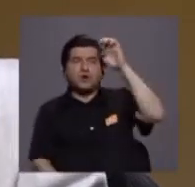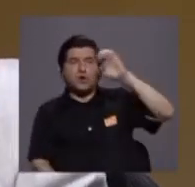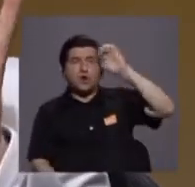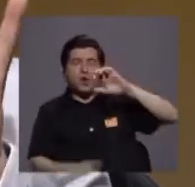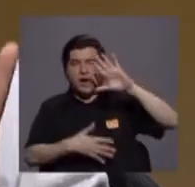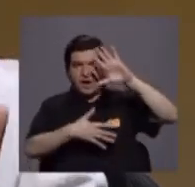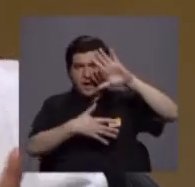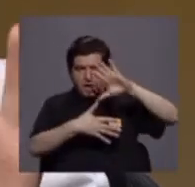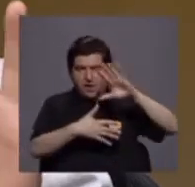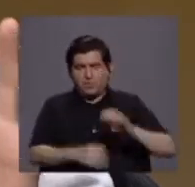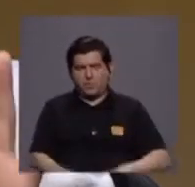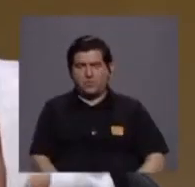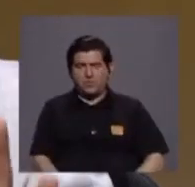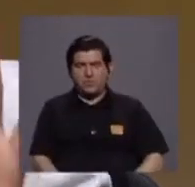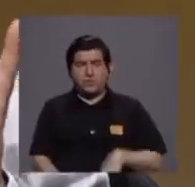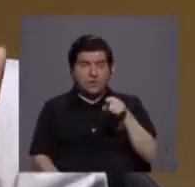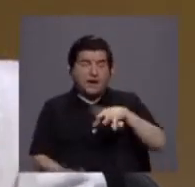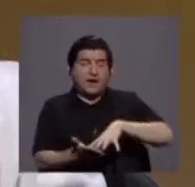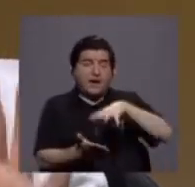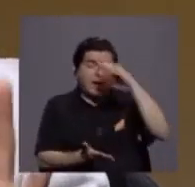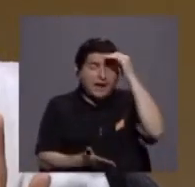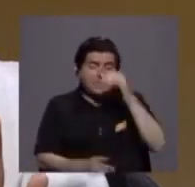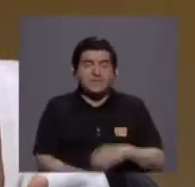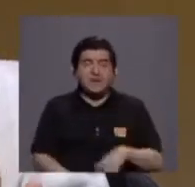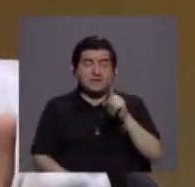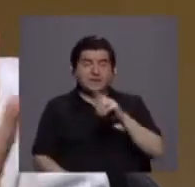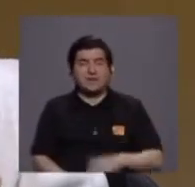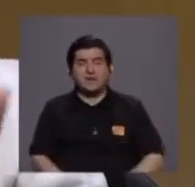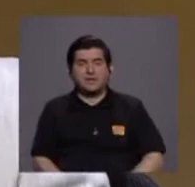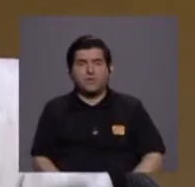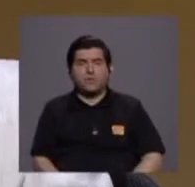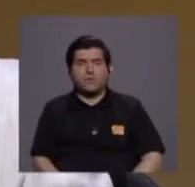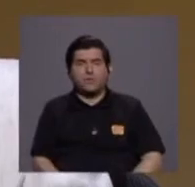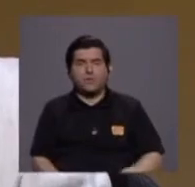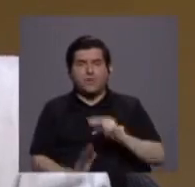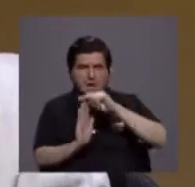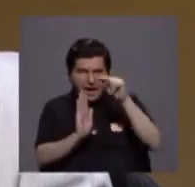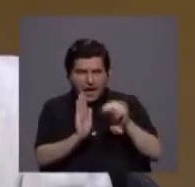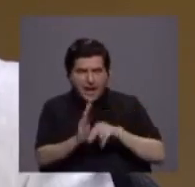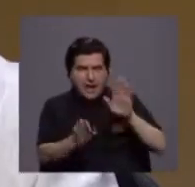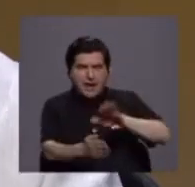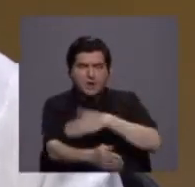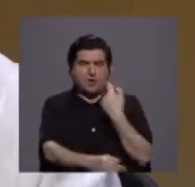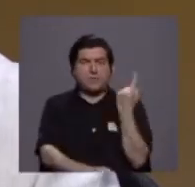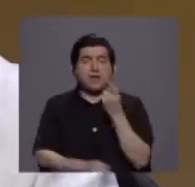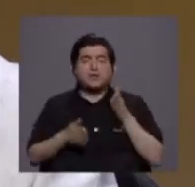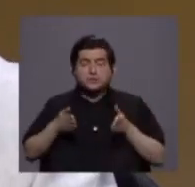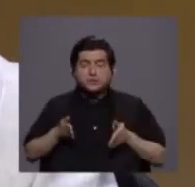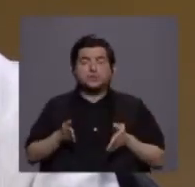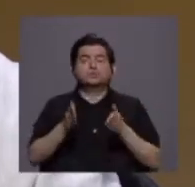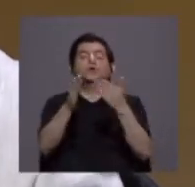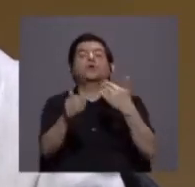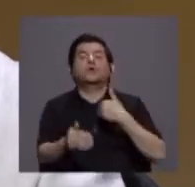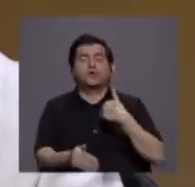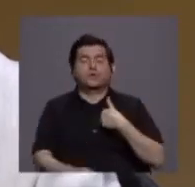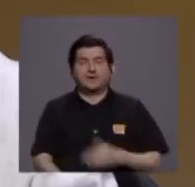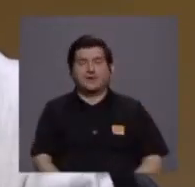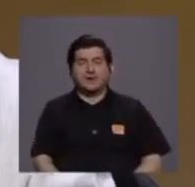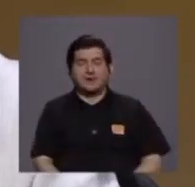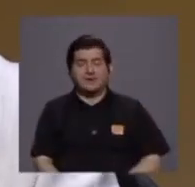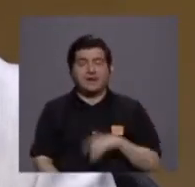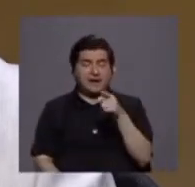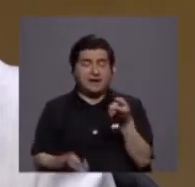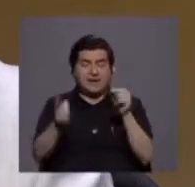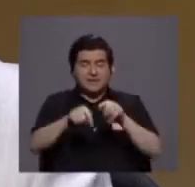que toca o ejecuta o aprende un canon musical y que para ello el único camino supuestamente es la